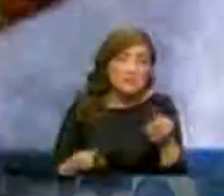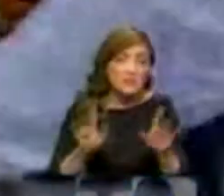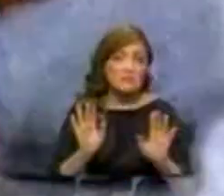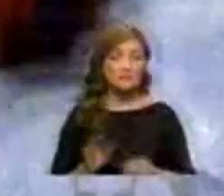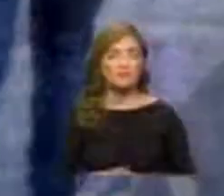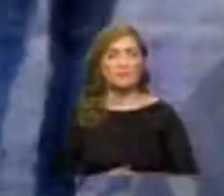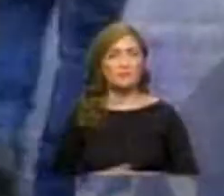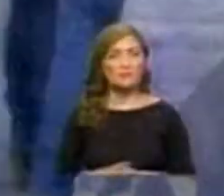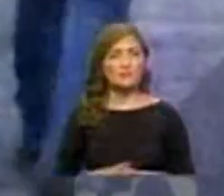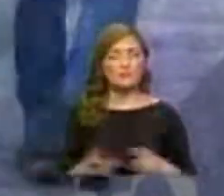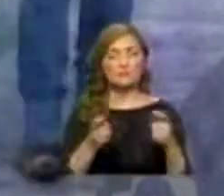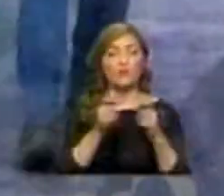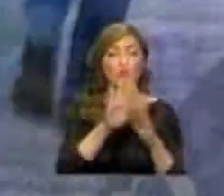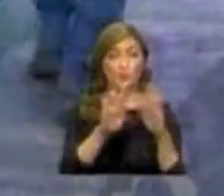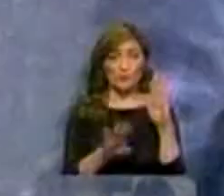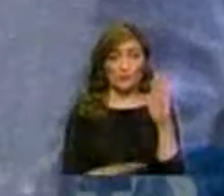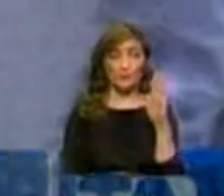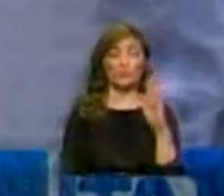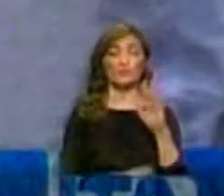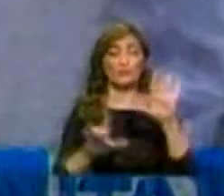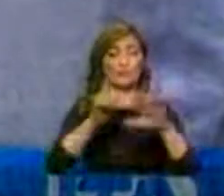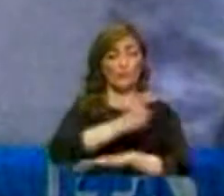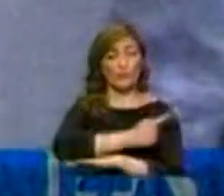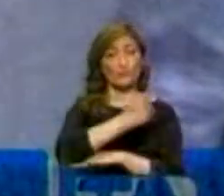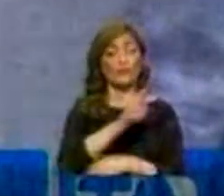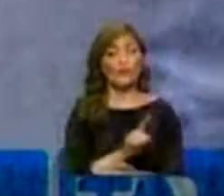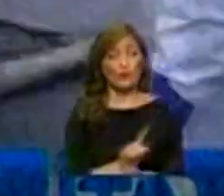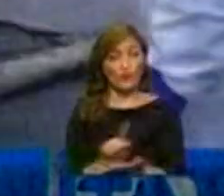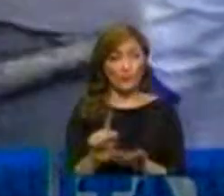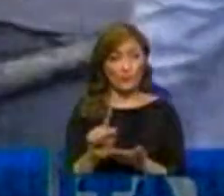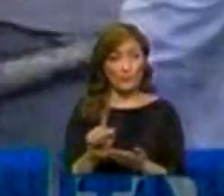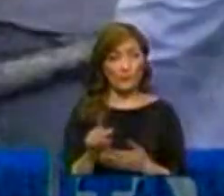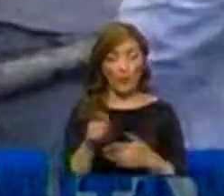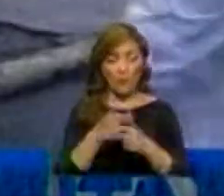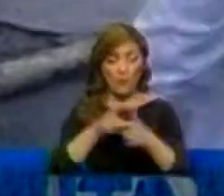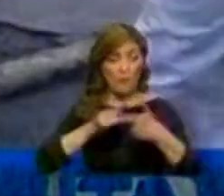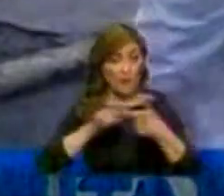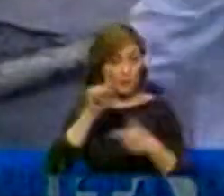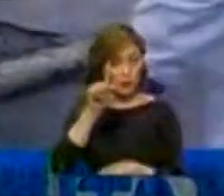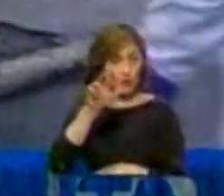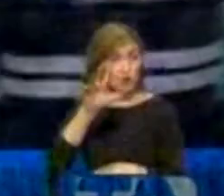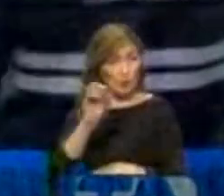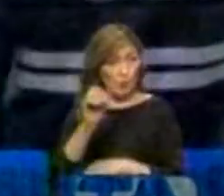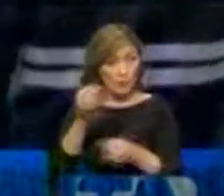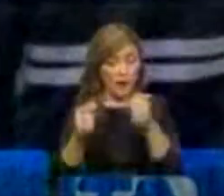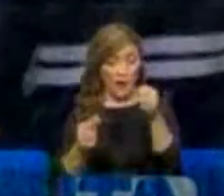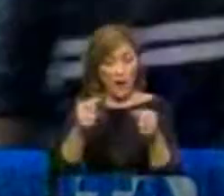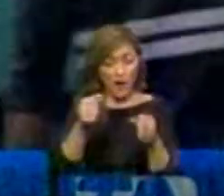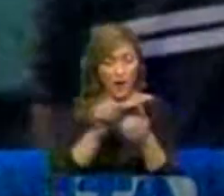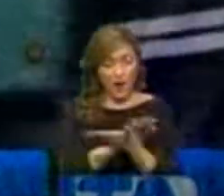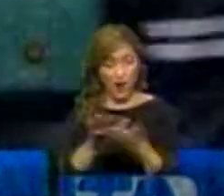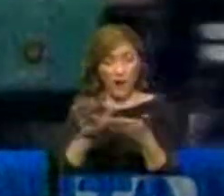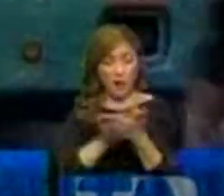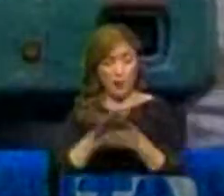controles se mantienen las 24 horas y los 7 días de la semana, con un promedio de 150 vehículos